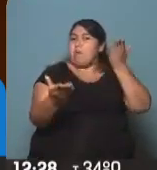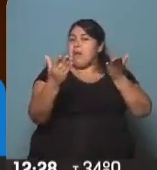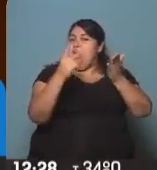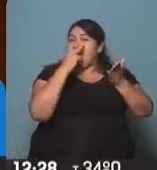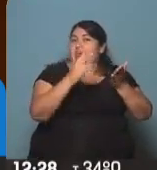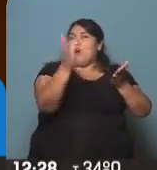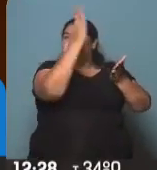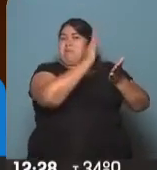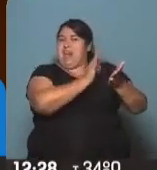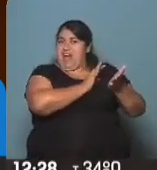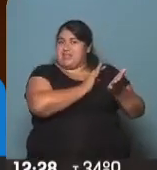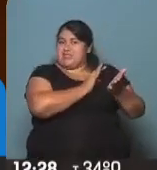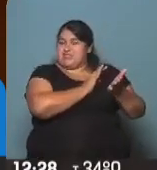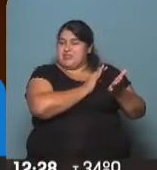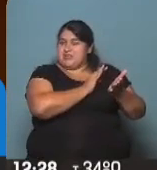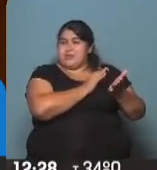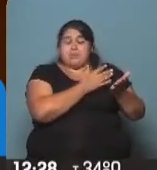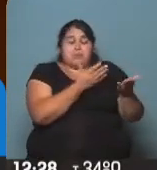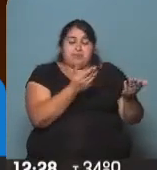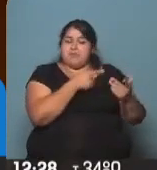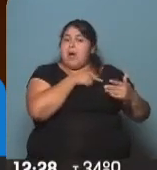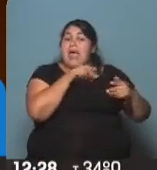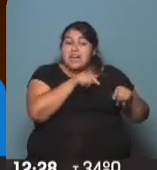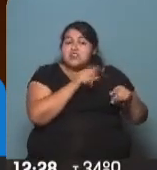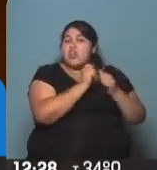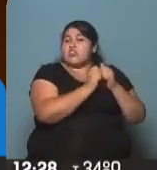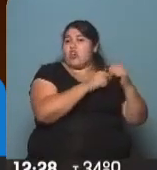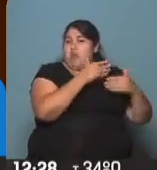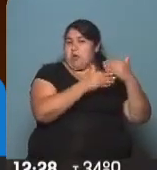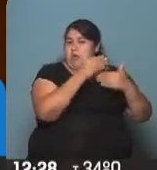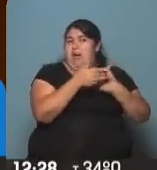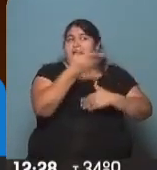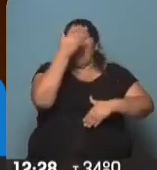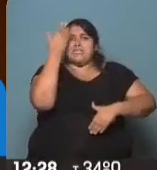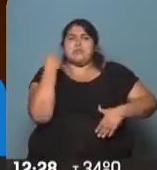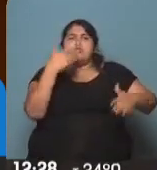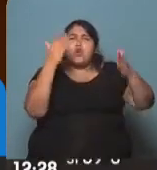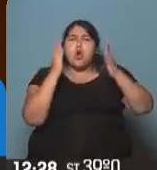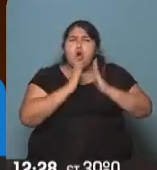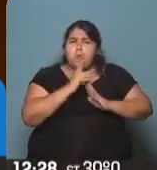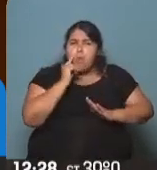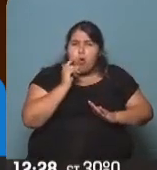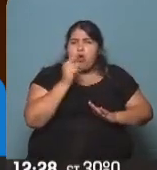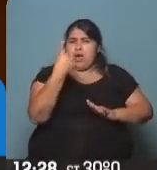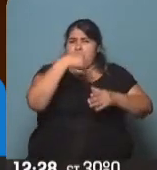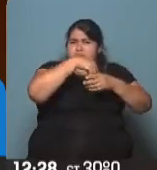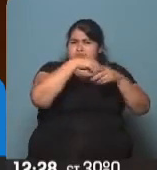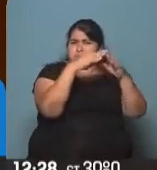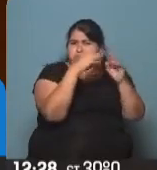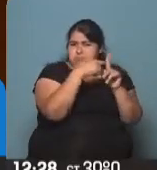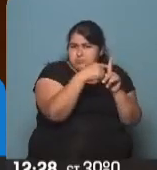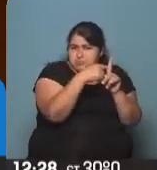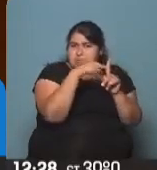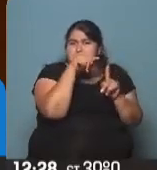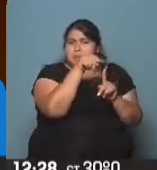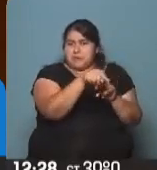Entonces, innegablemente son históricos, son procesos históricos. Los monjes en una época, los que estaban en un monasterio, eran célibes. ¿Y qué le